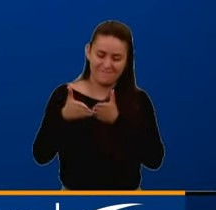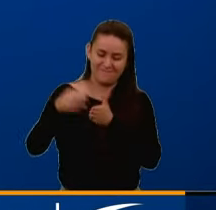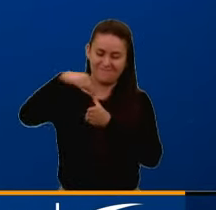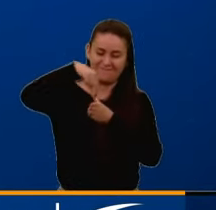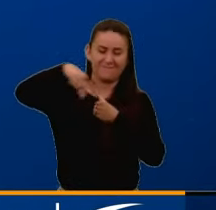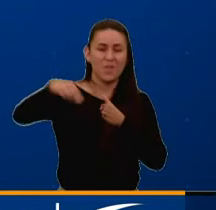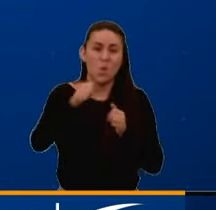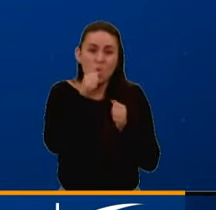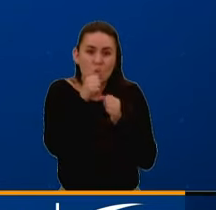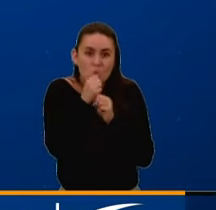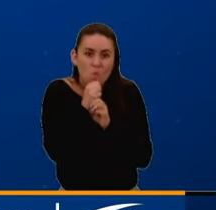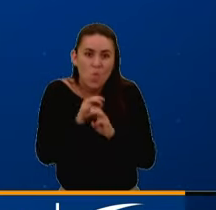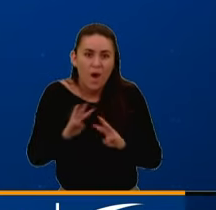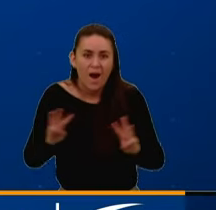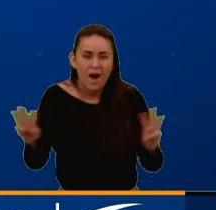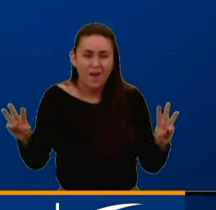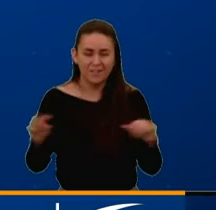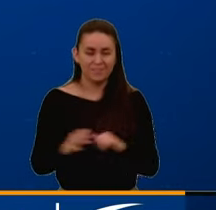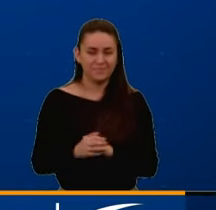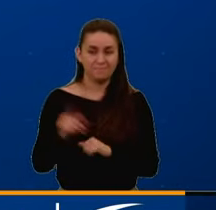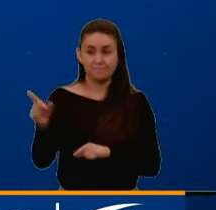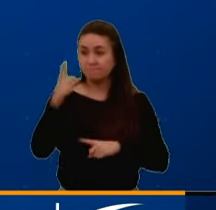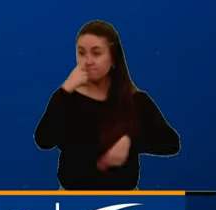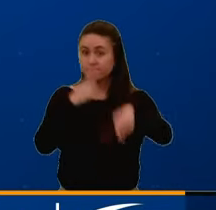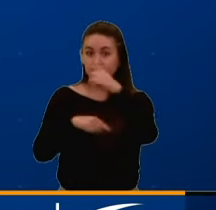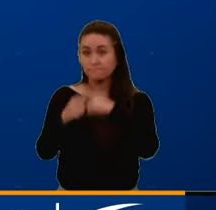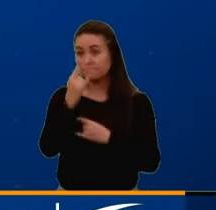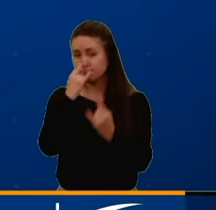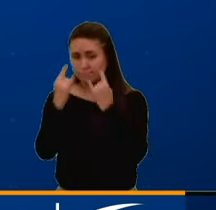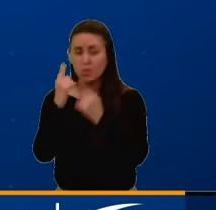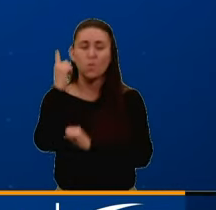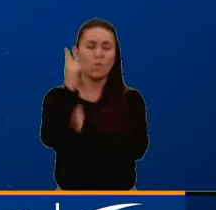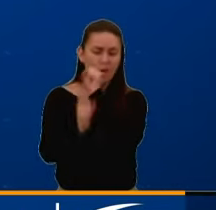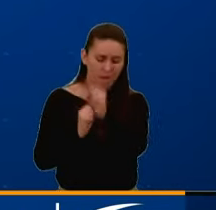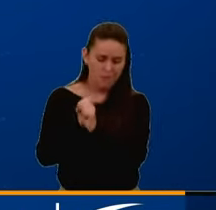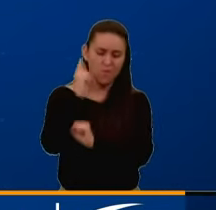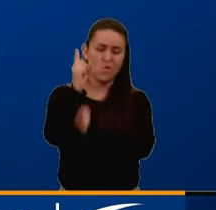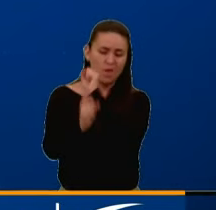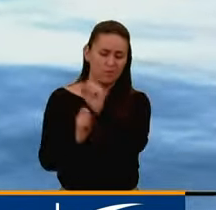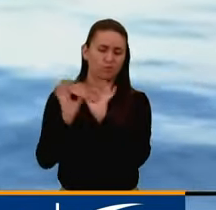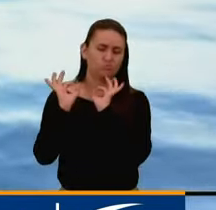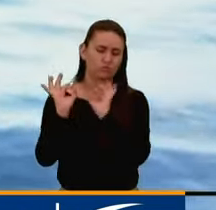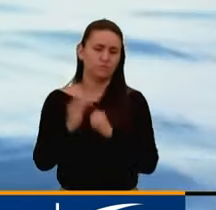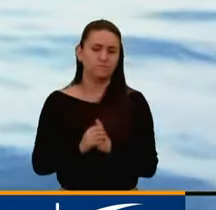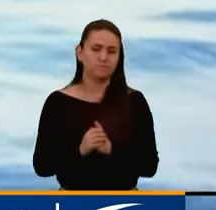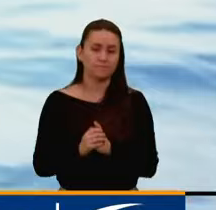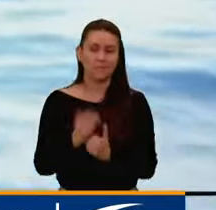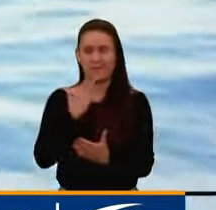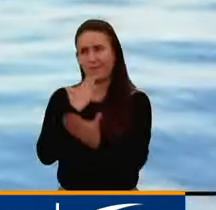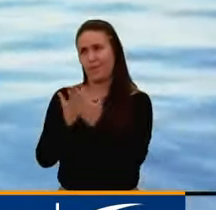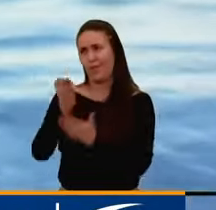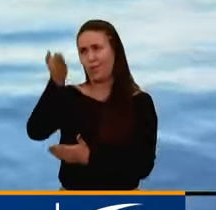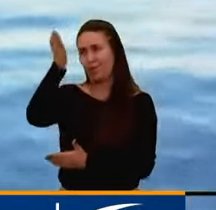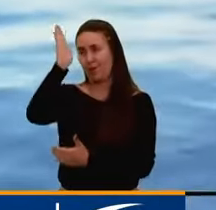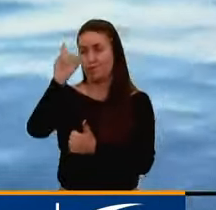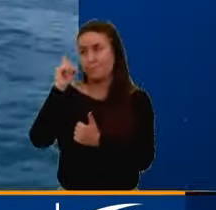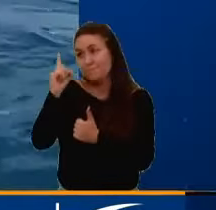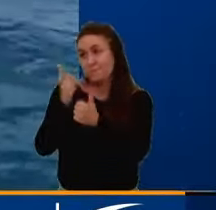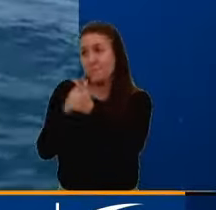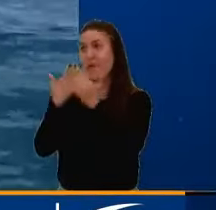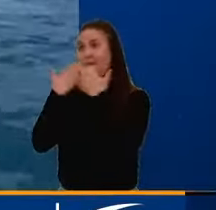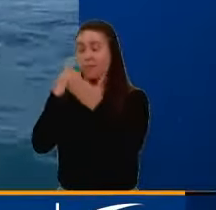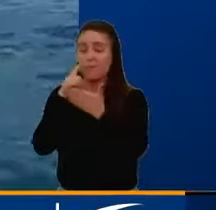Ahí tienen. Este atractivo turístico lo pueden disfrutar cada año. Darle gracias a Dios, pues, porque nos permitió verlas, ver esa